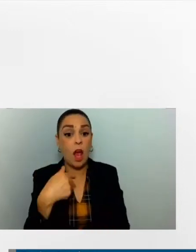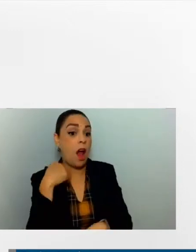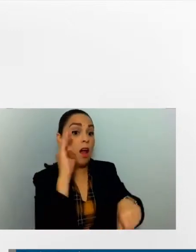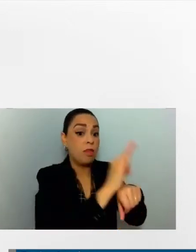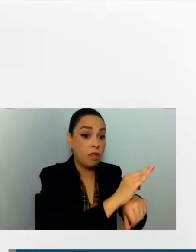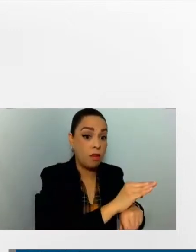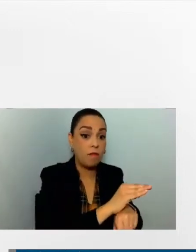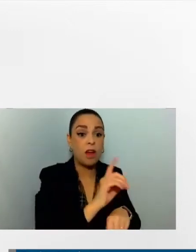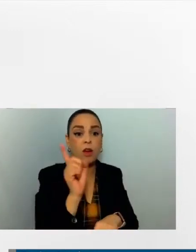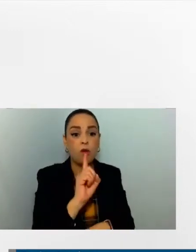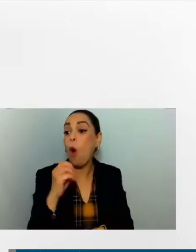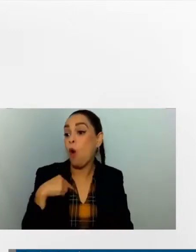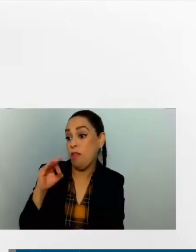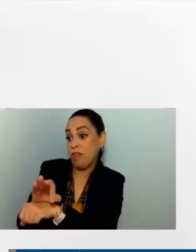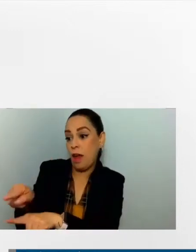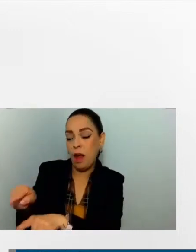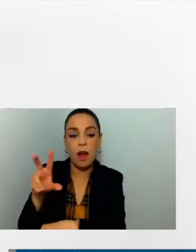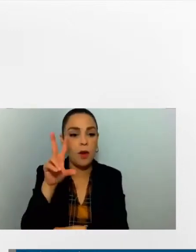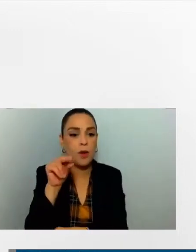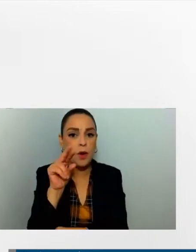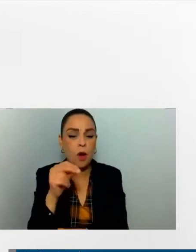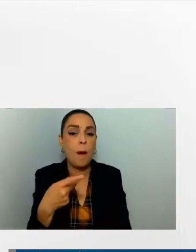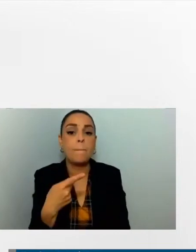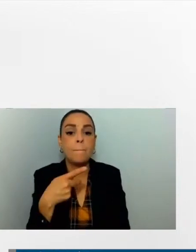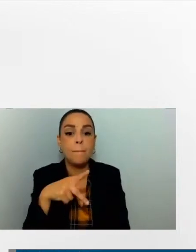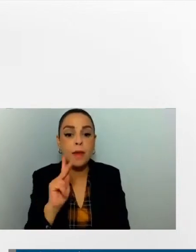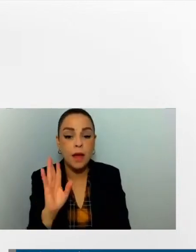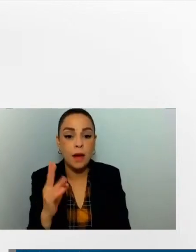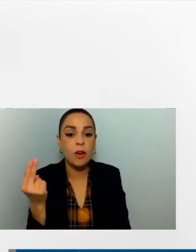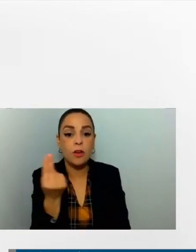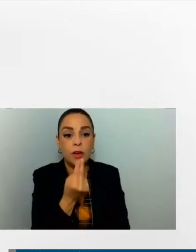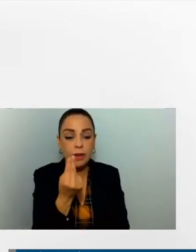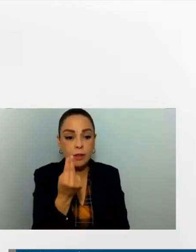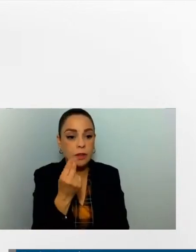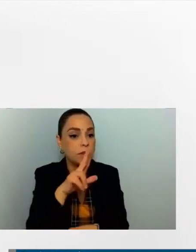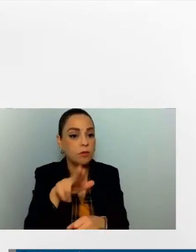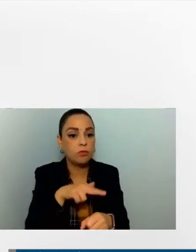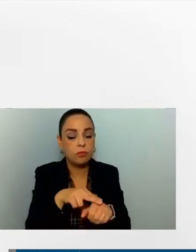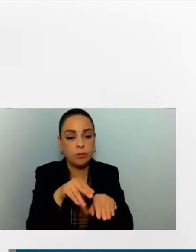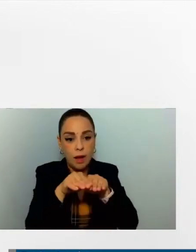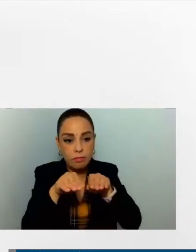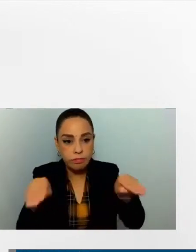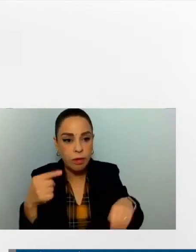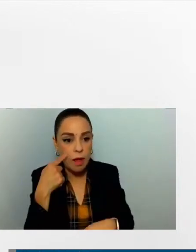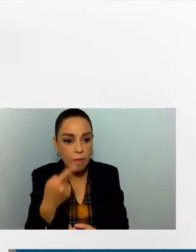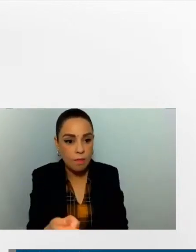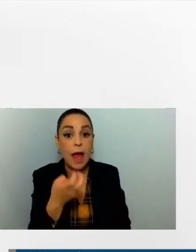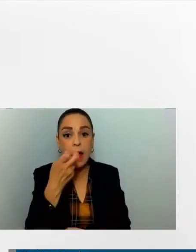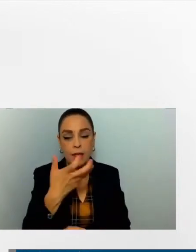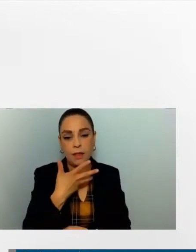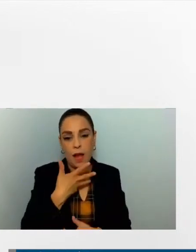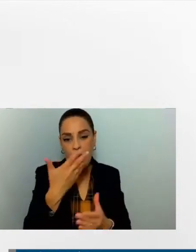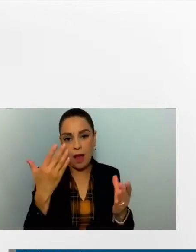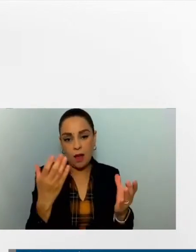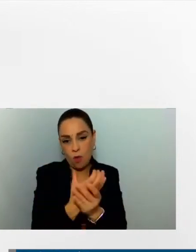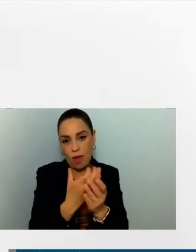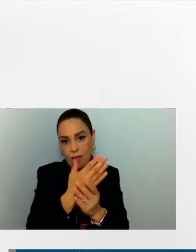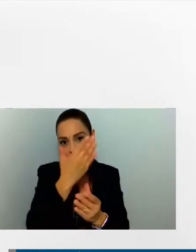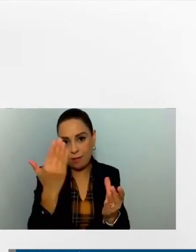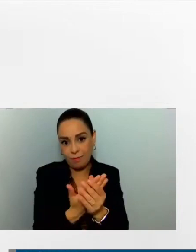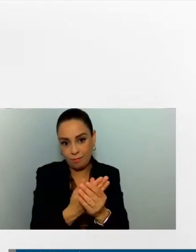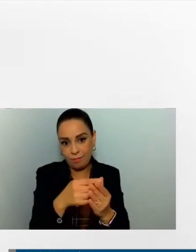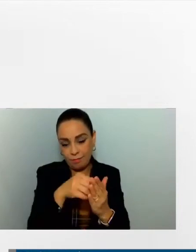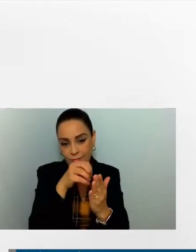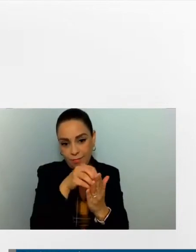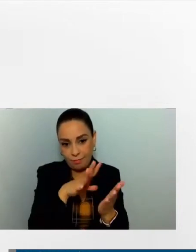que vamos a responder al caso particular, y creo que eso es una de las cosas que nos muestra el cuaderno jurisprudencial en el caso concreto,